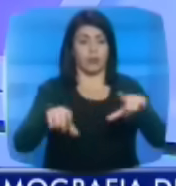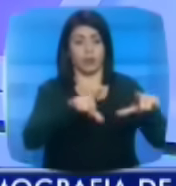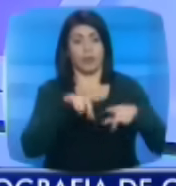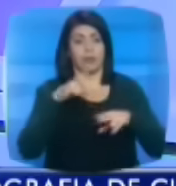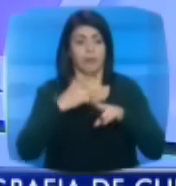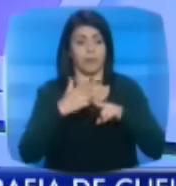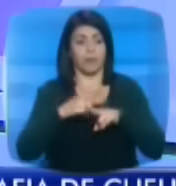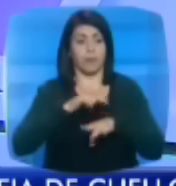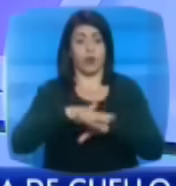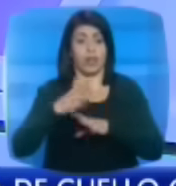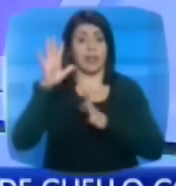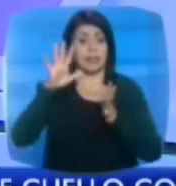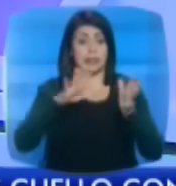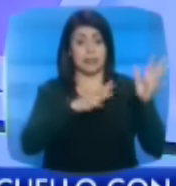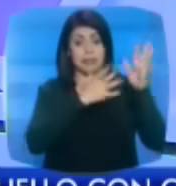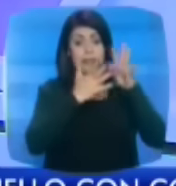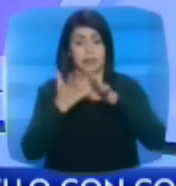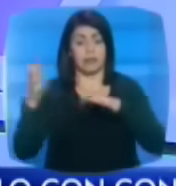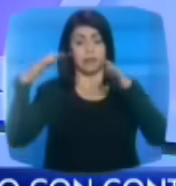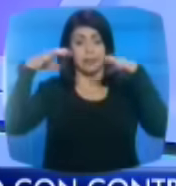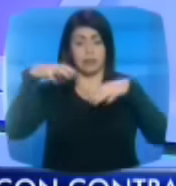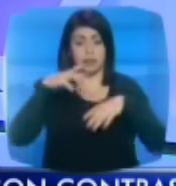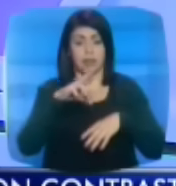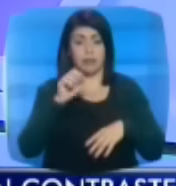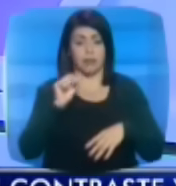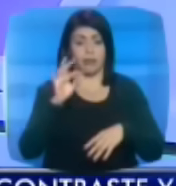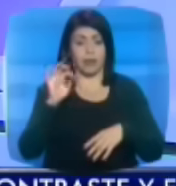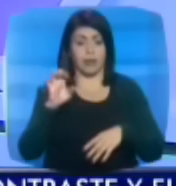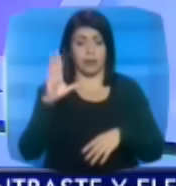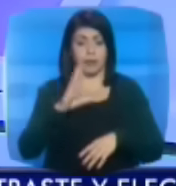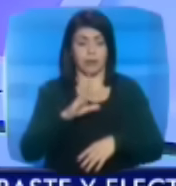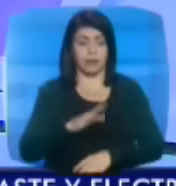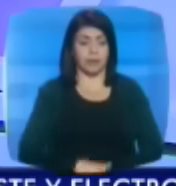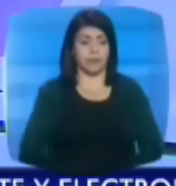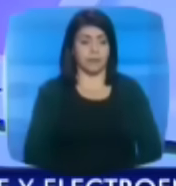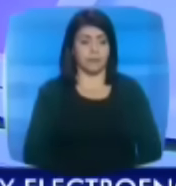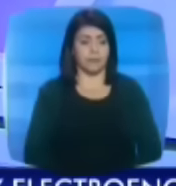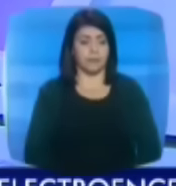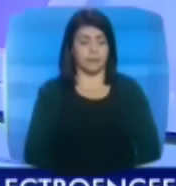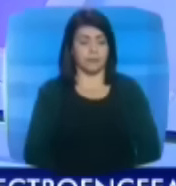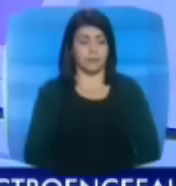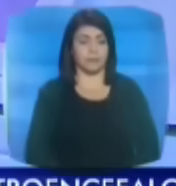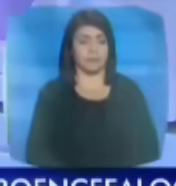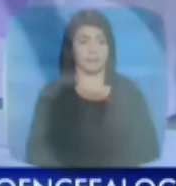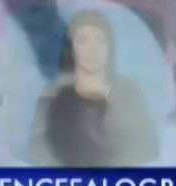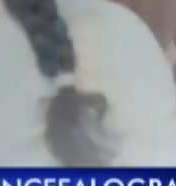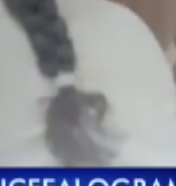de riesgo ante la inminente llegada de la tormenta Rafael. No se vayan.